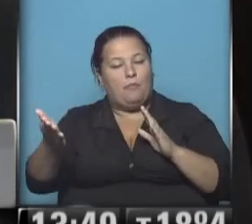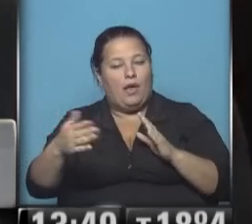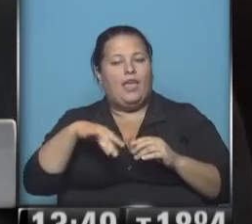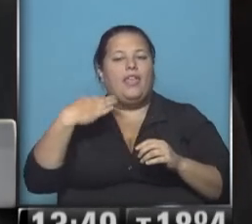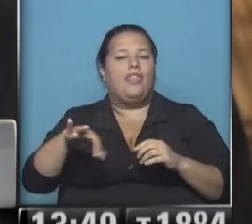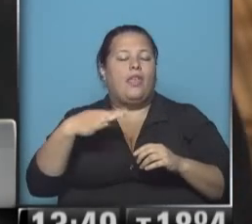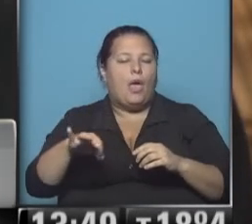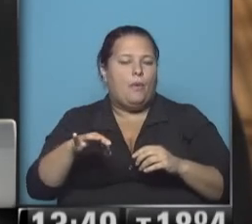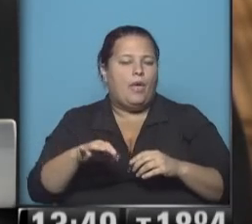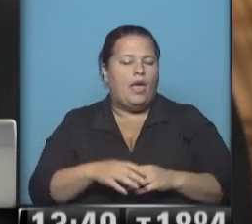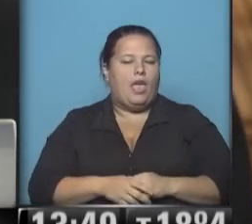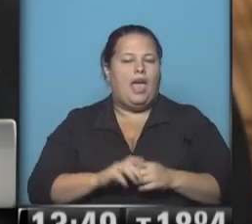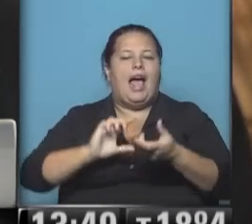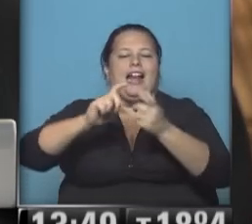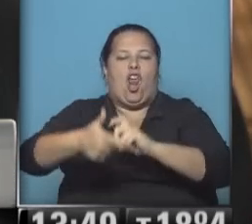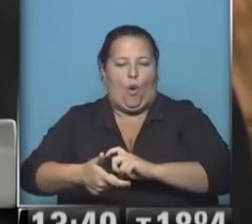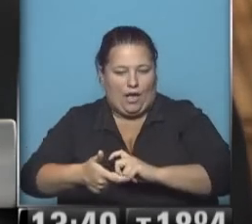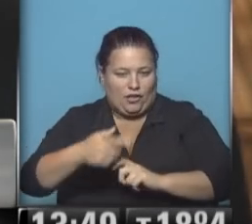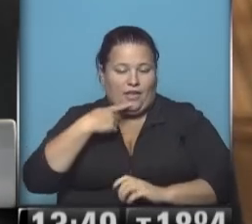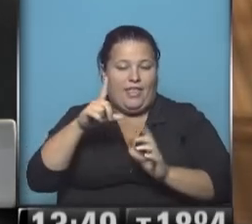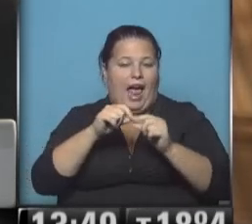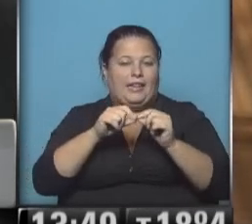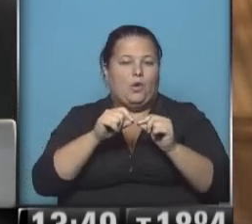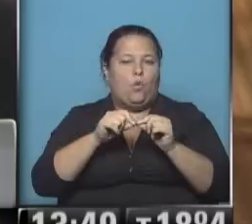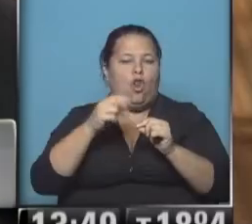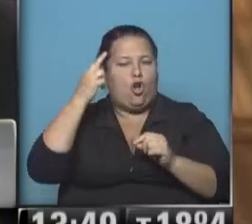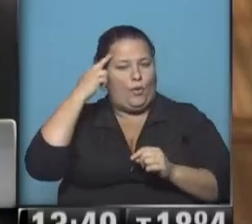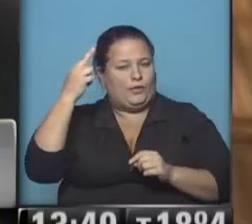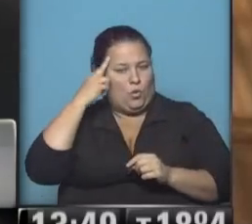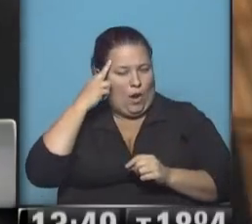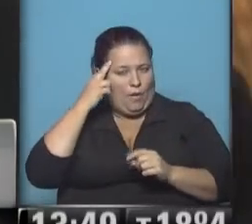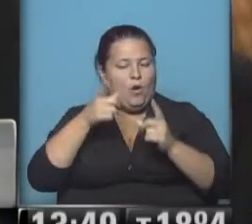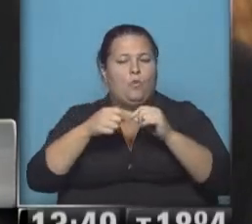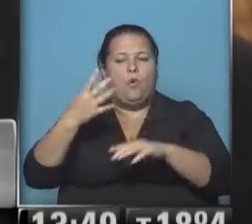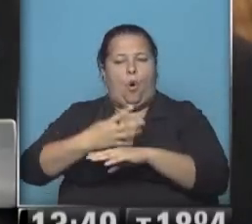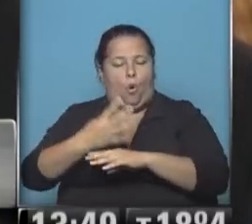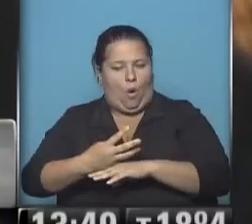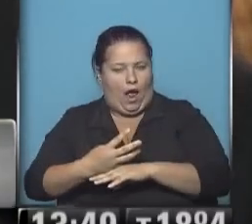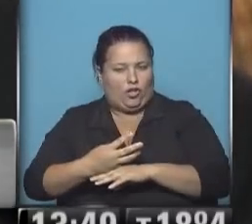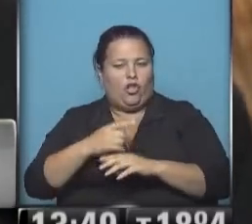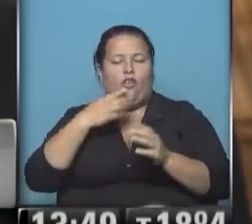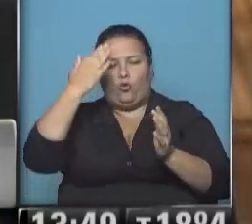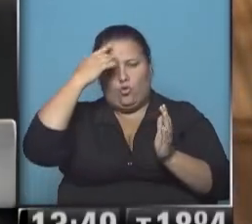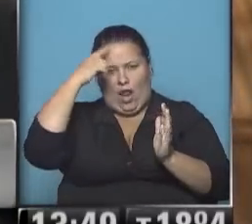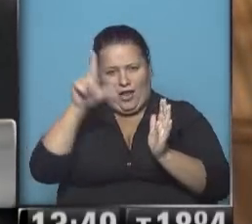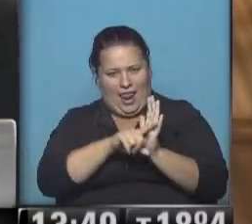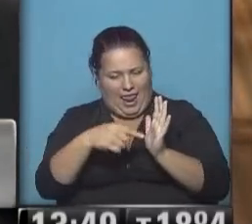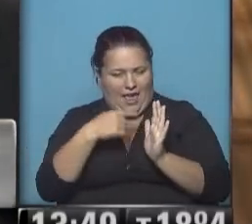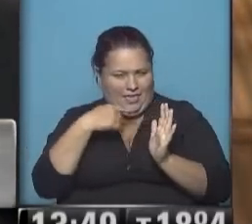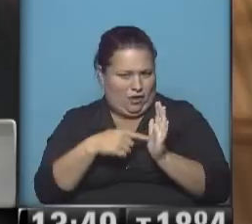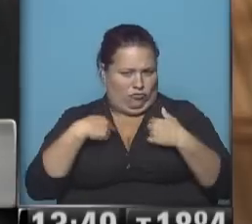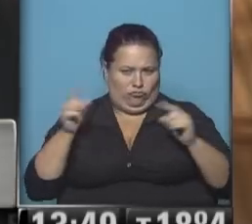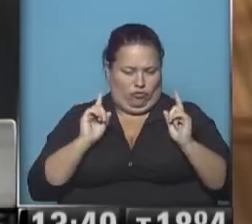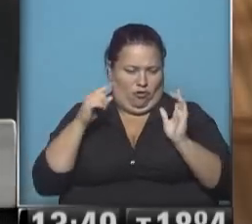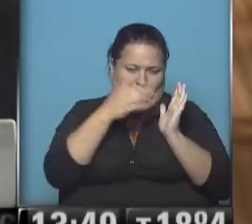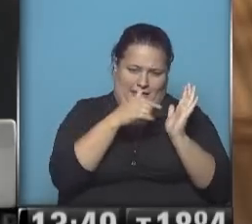una una renovación Eso lo dice el artículo 99 inciso cuarto de la Constitución nacional eso no no lo digo